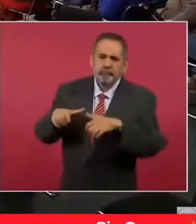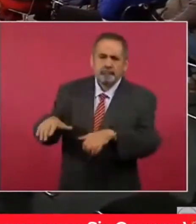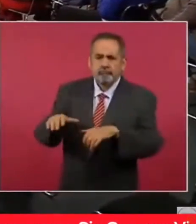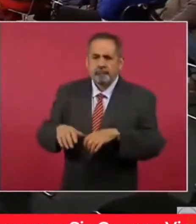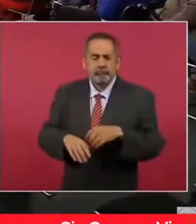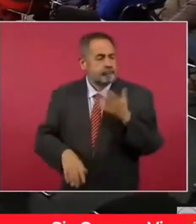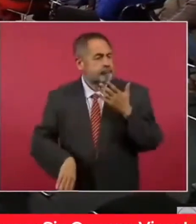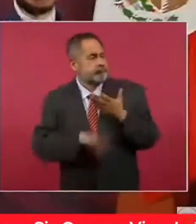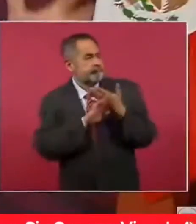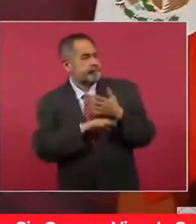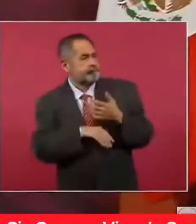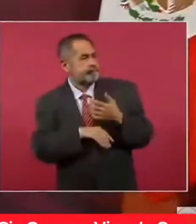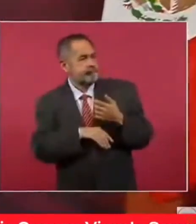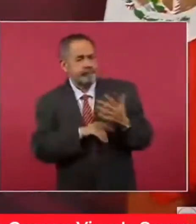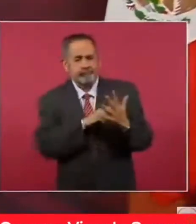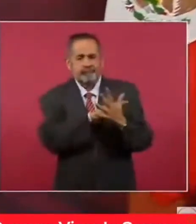pero ¿qué pasa?